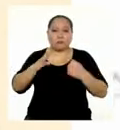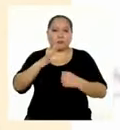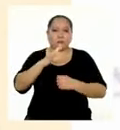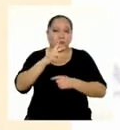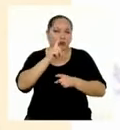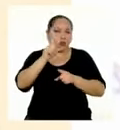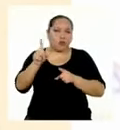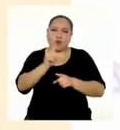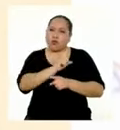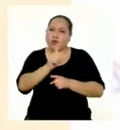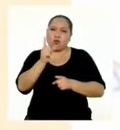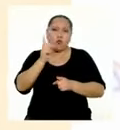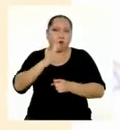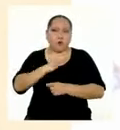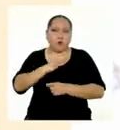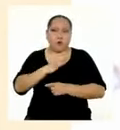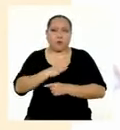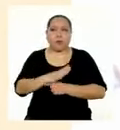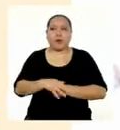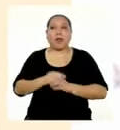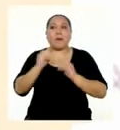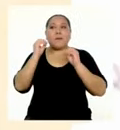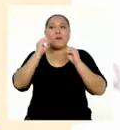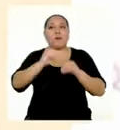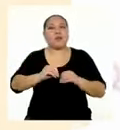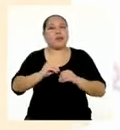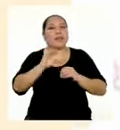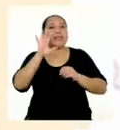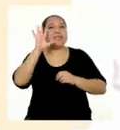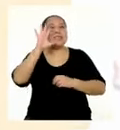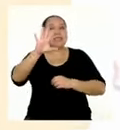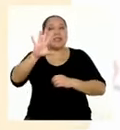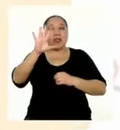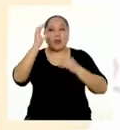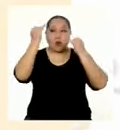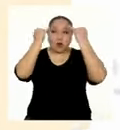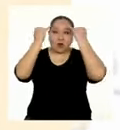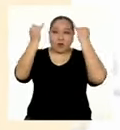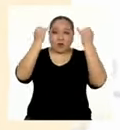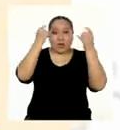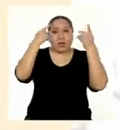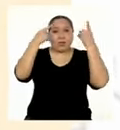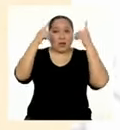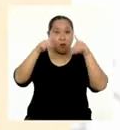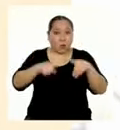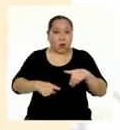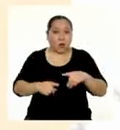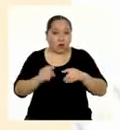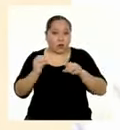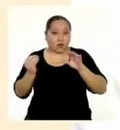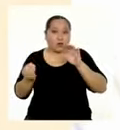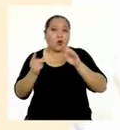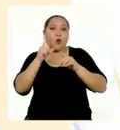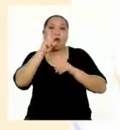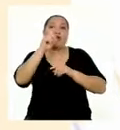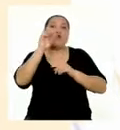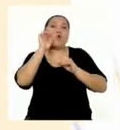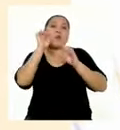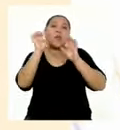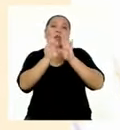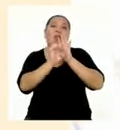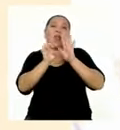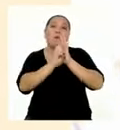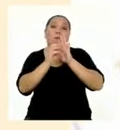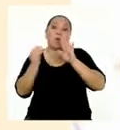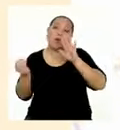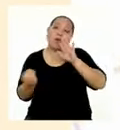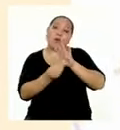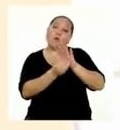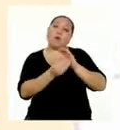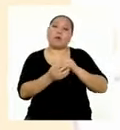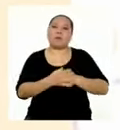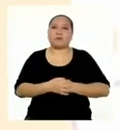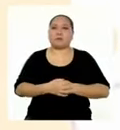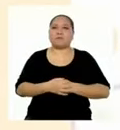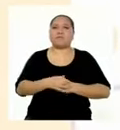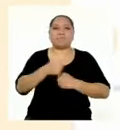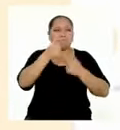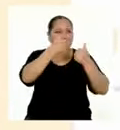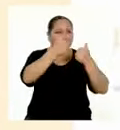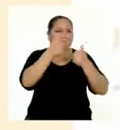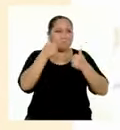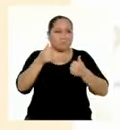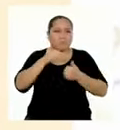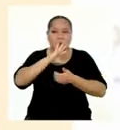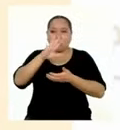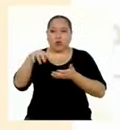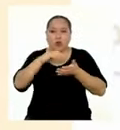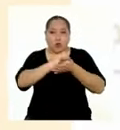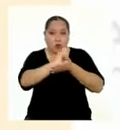5 acuerdos con una idea o ejemplo que complemente cada uno de ellos. Está bien, Yanira. Como con todos los textos